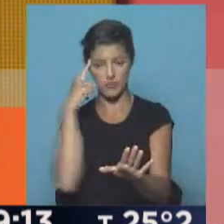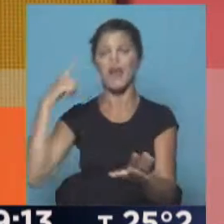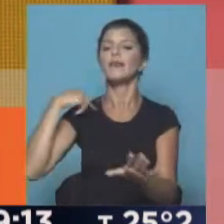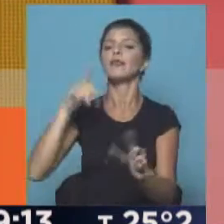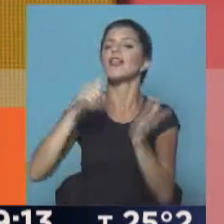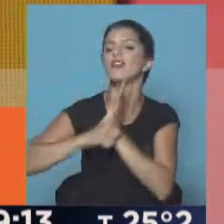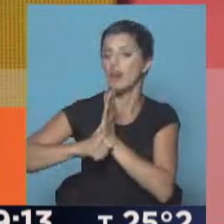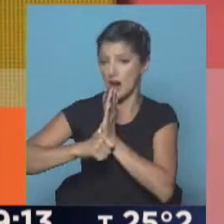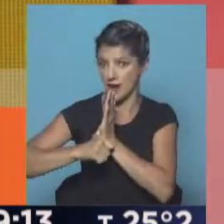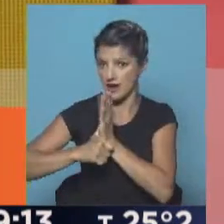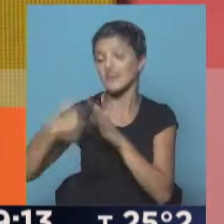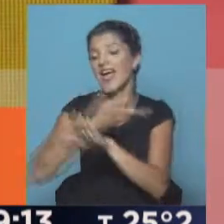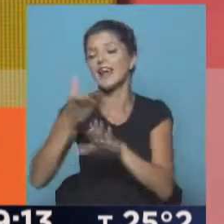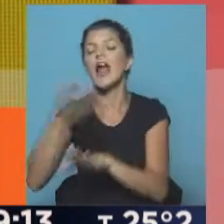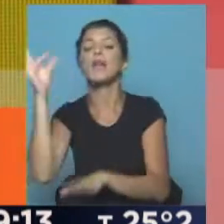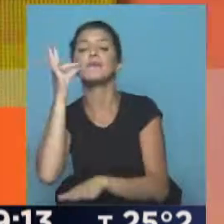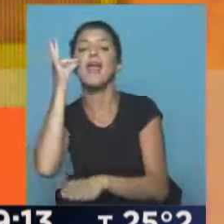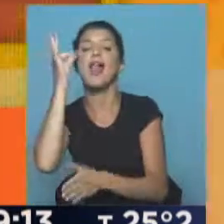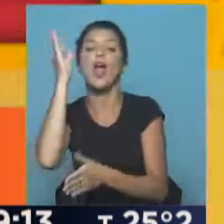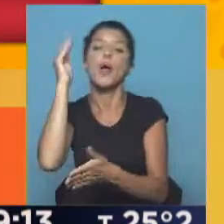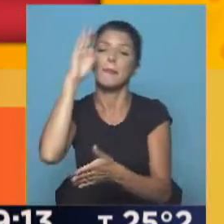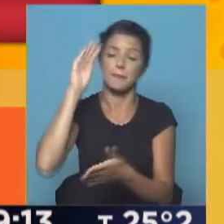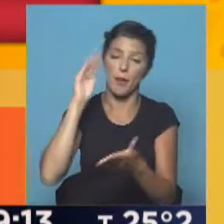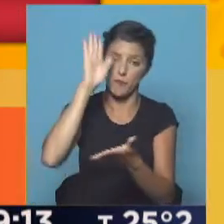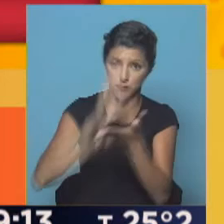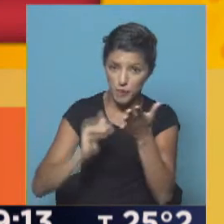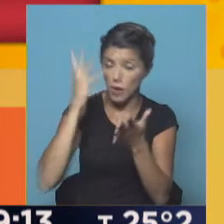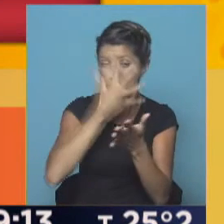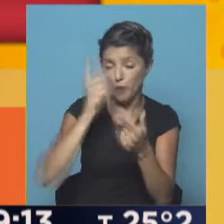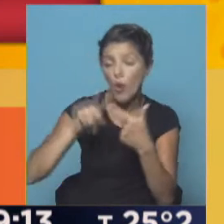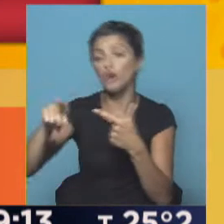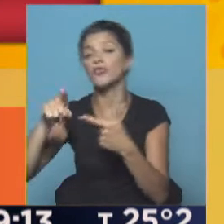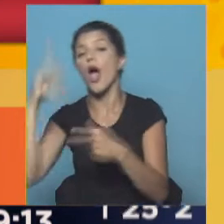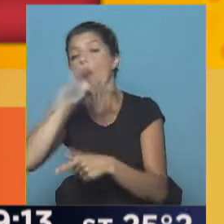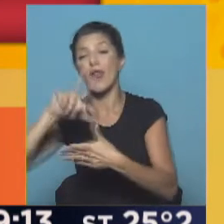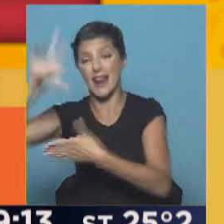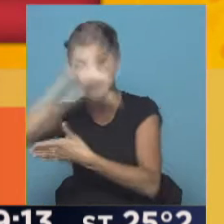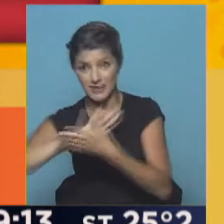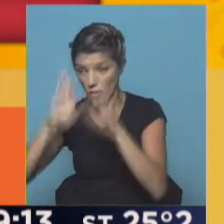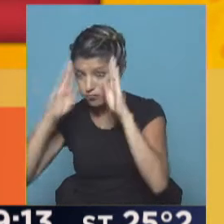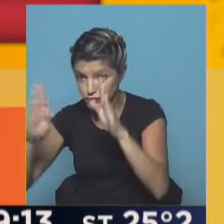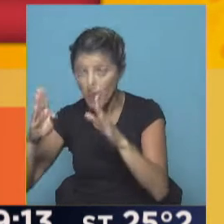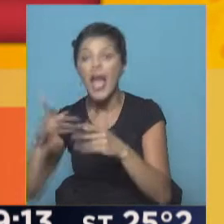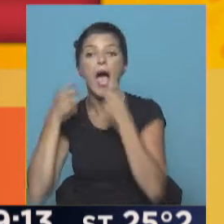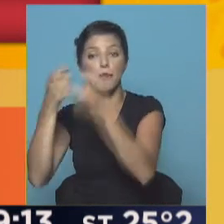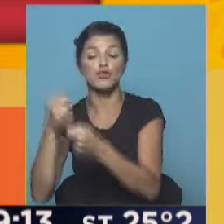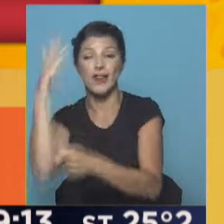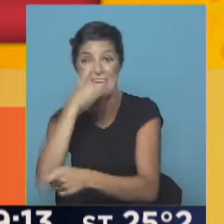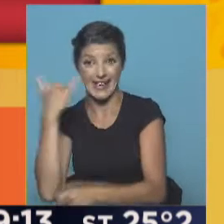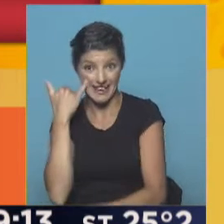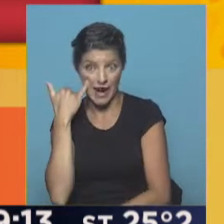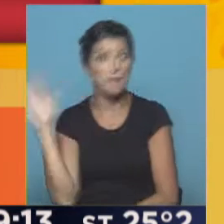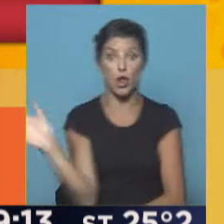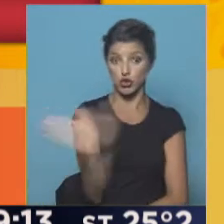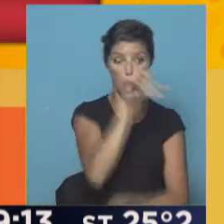mayoría de los negros y las minorías latinas a Hillary y Trump concentró todo el voto blanco. Así es, sobre todo el voto blanco de la